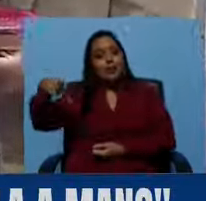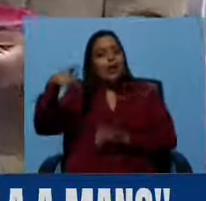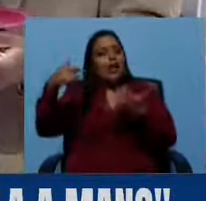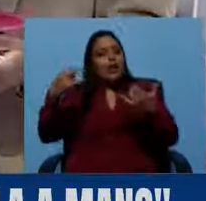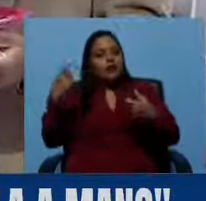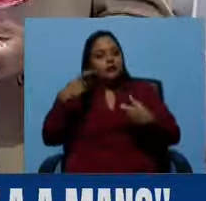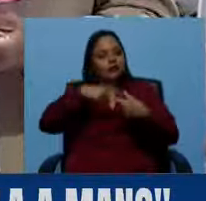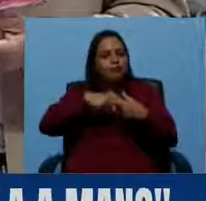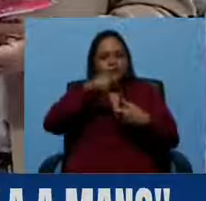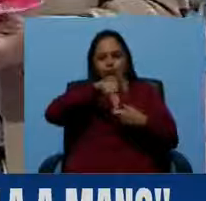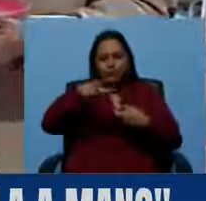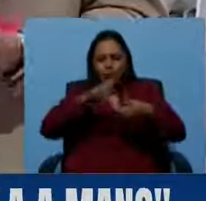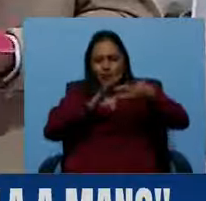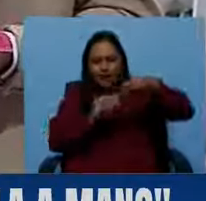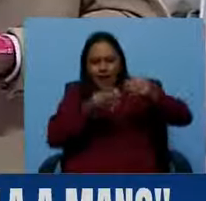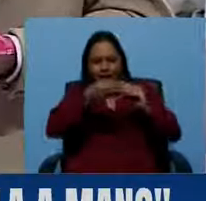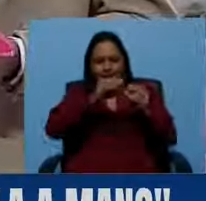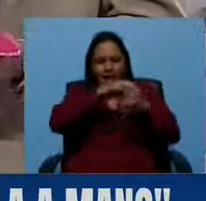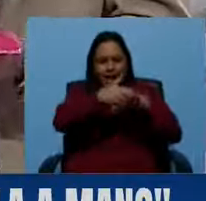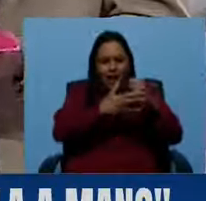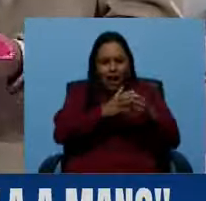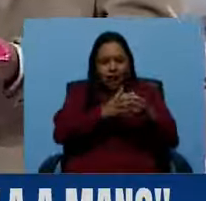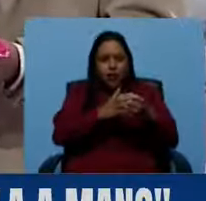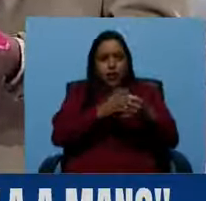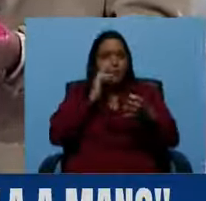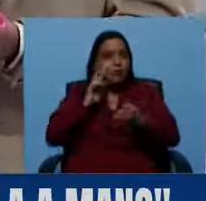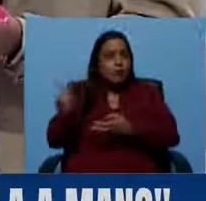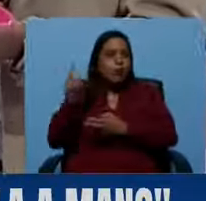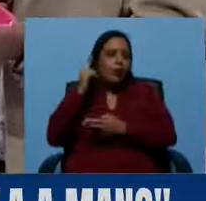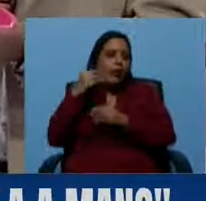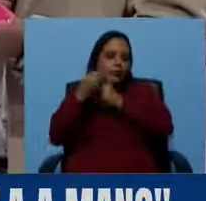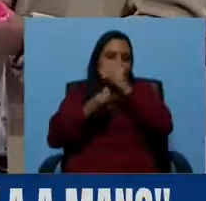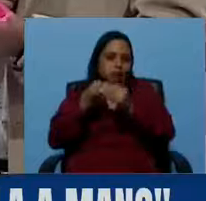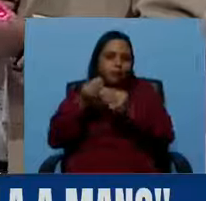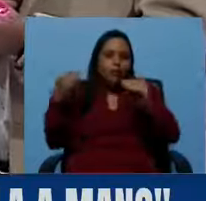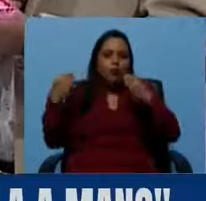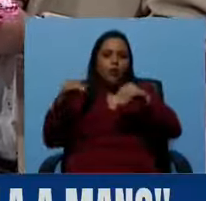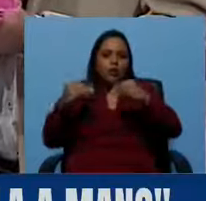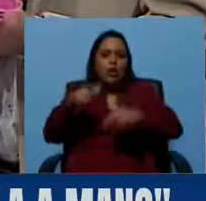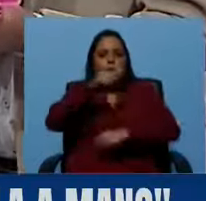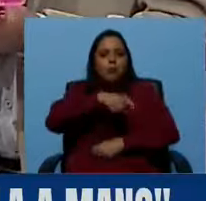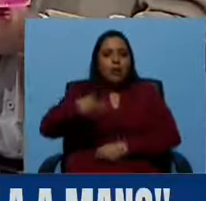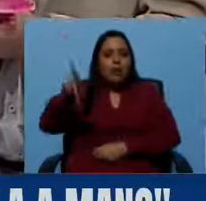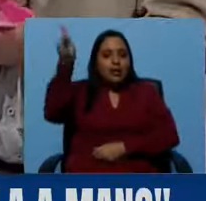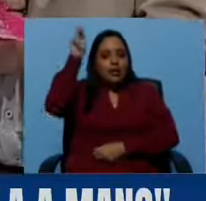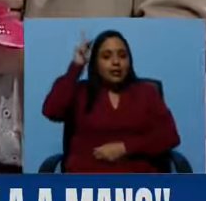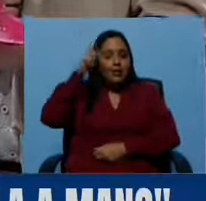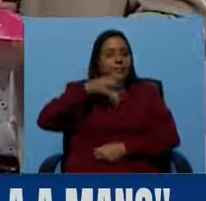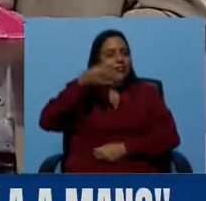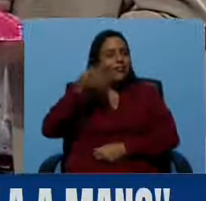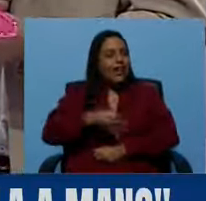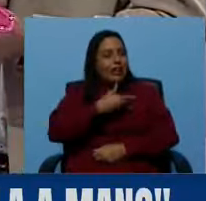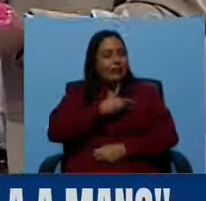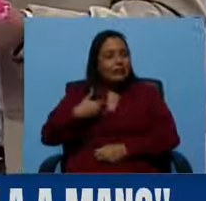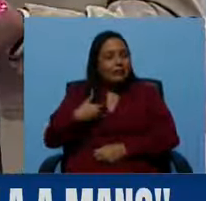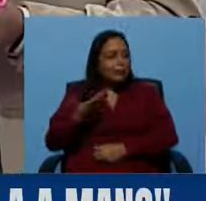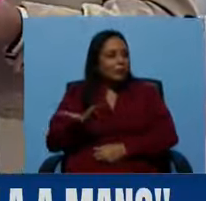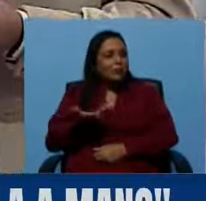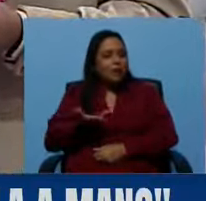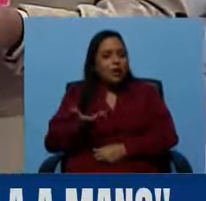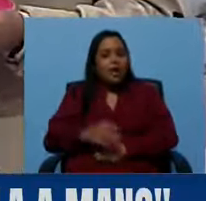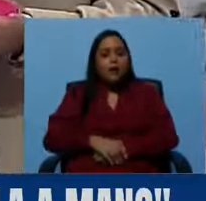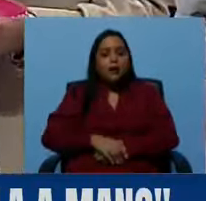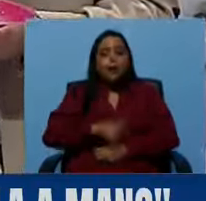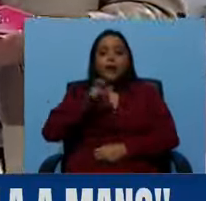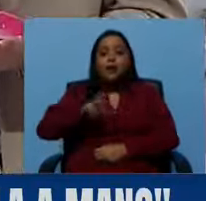nos sumamos artesanos, nos sumamos, allá vimos a las muñequeras, a los pueblos indígenas. Y la verdad, ¿qué queremos con todo esto? Que el